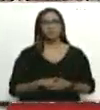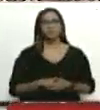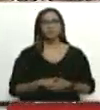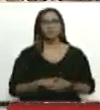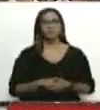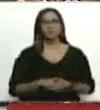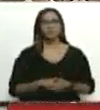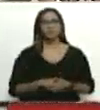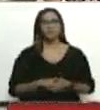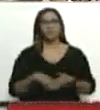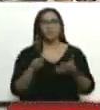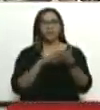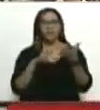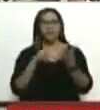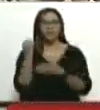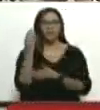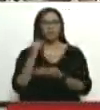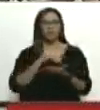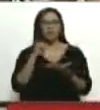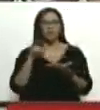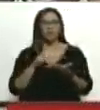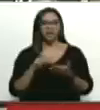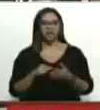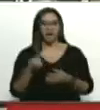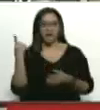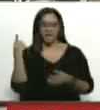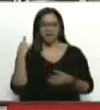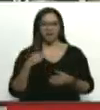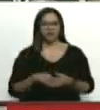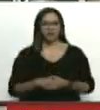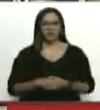Que leí allá en la asamblea, ayer.